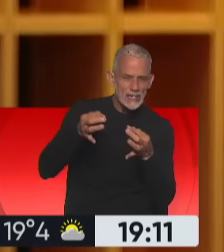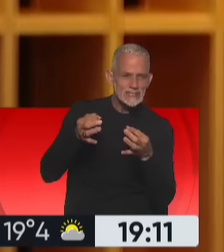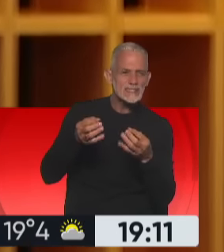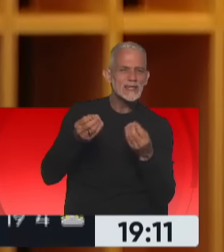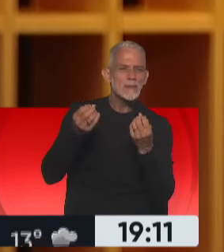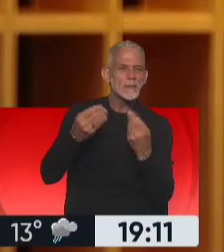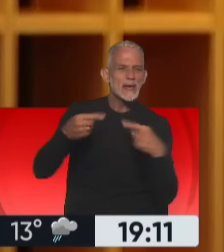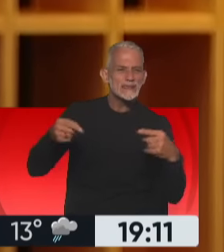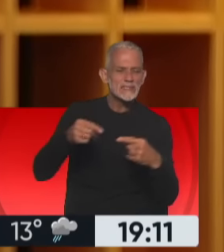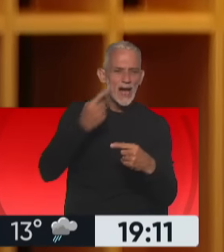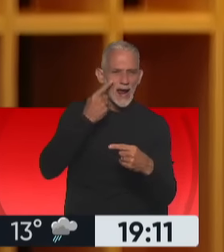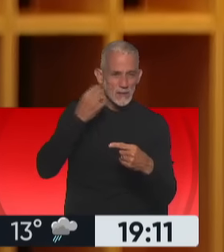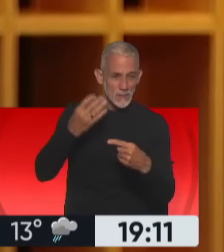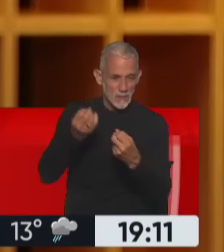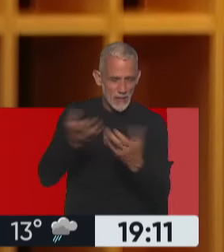bienestar,